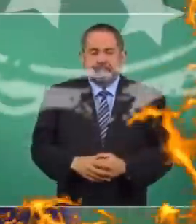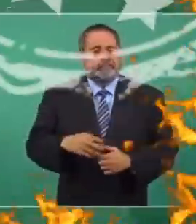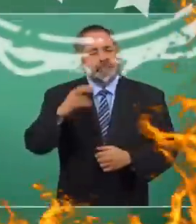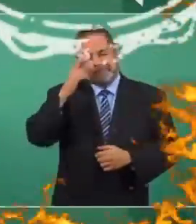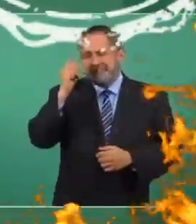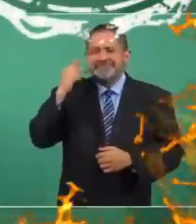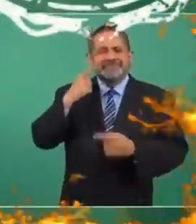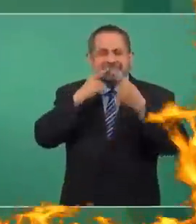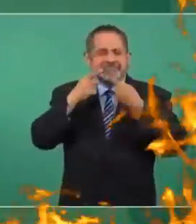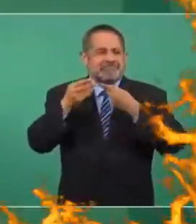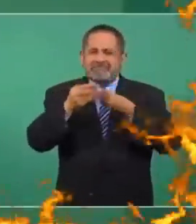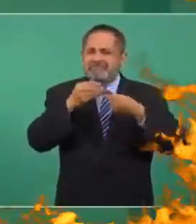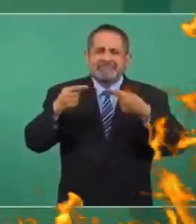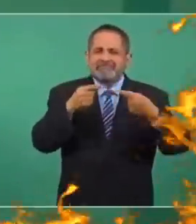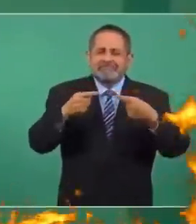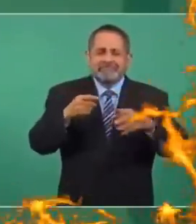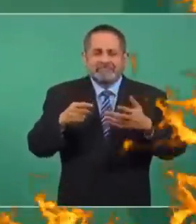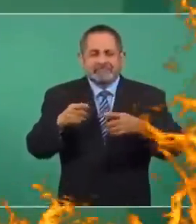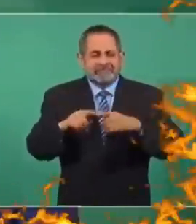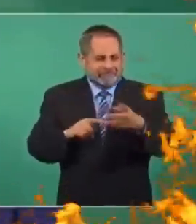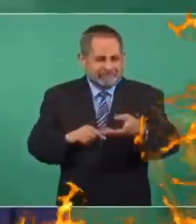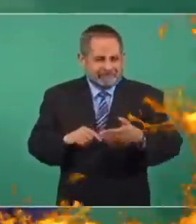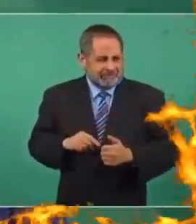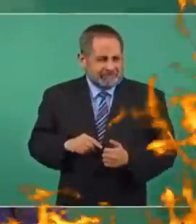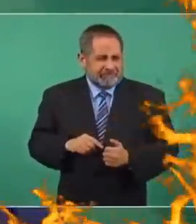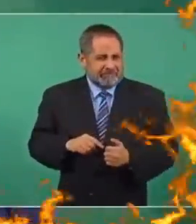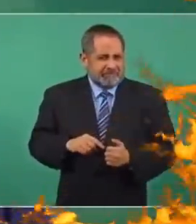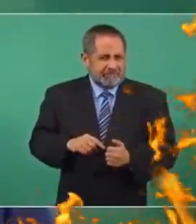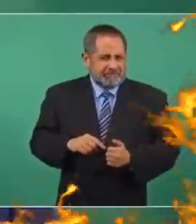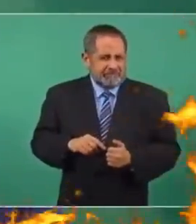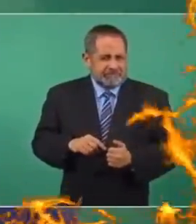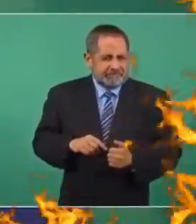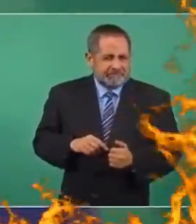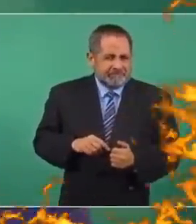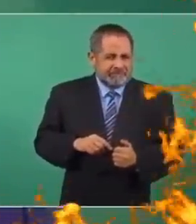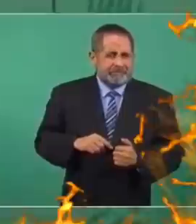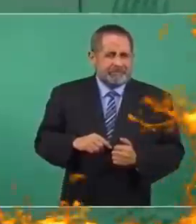ahora que se generó la polémica sobre conquista o